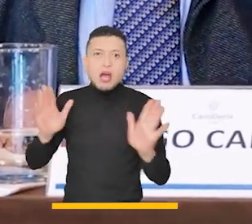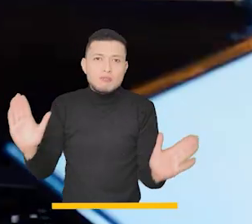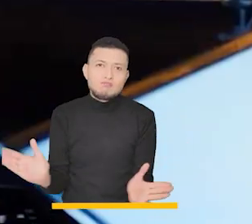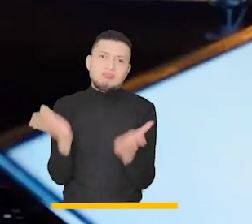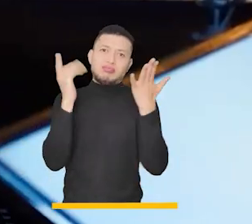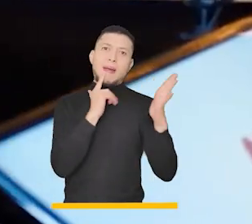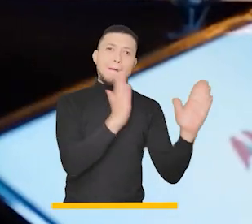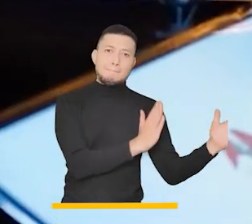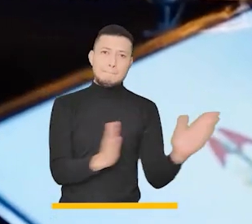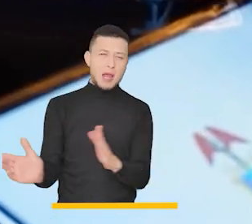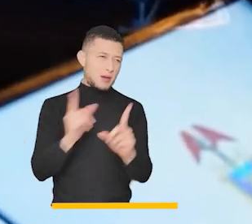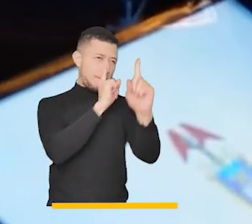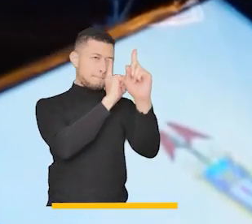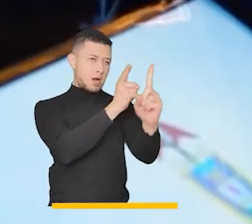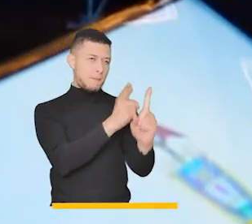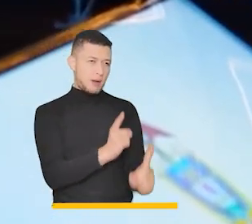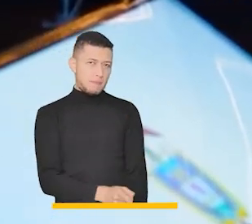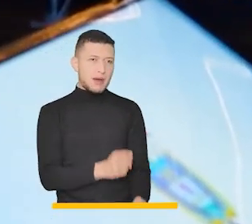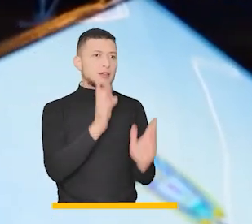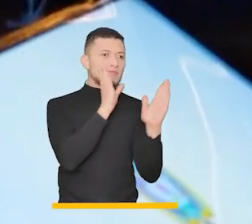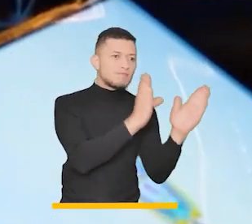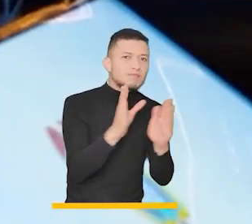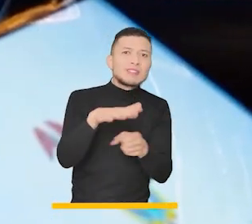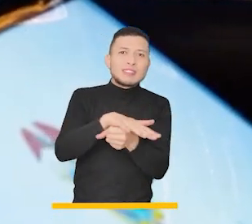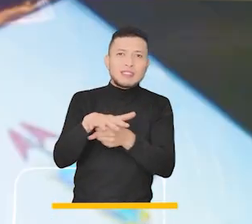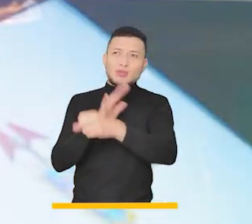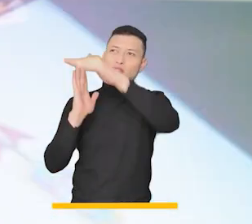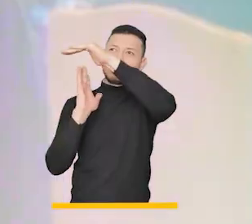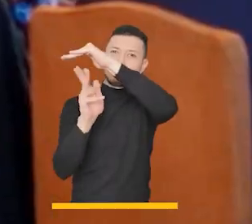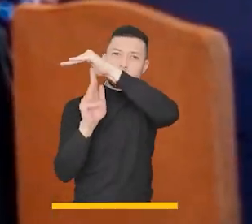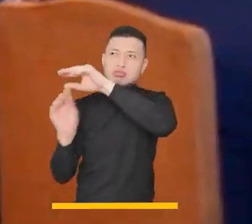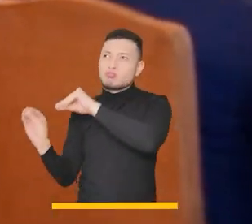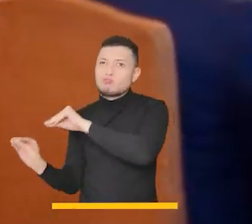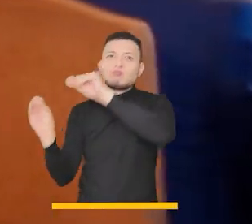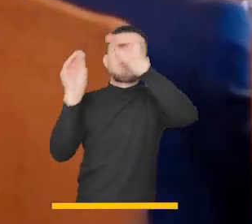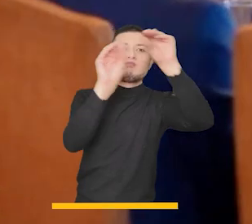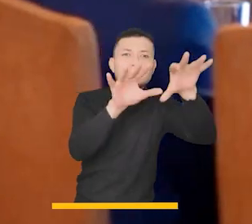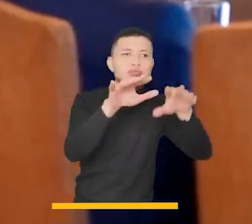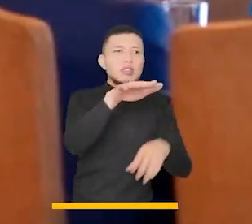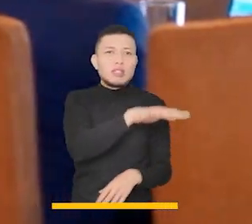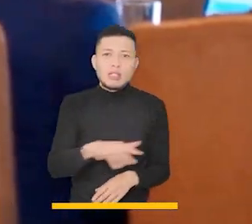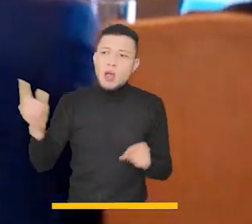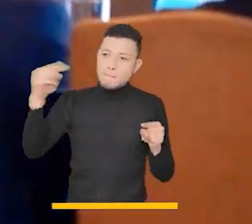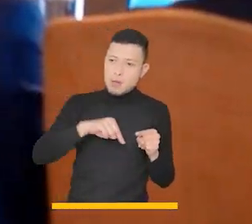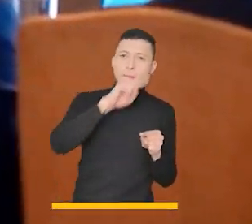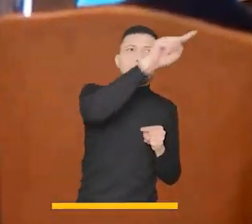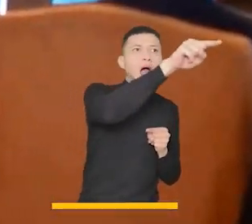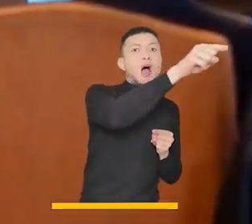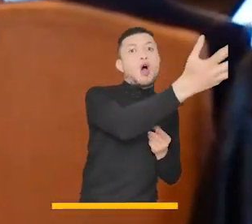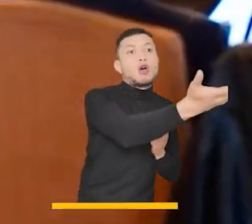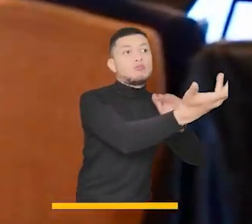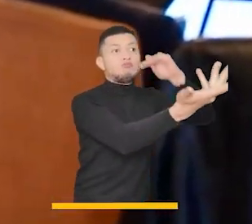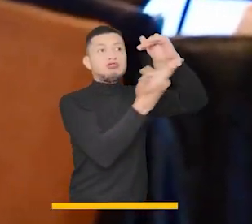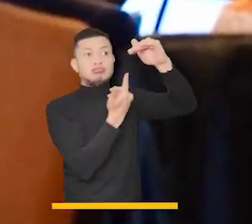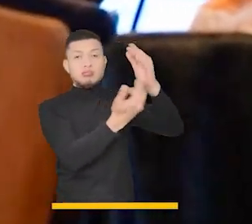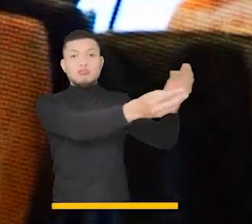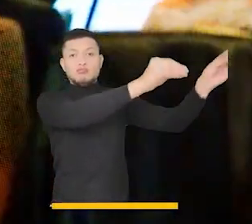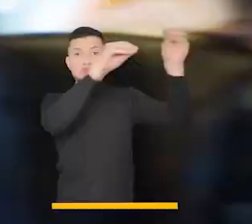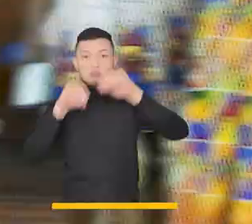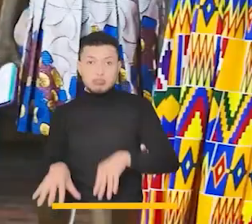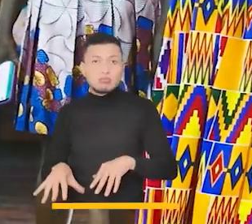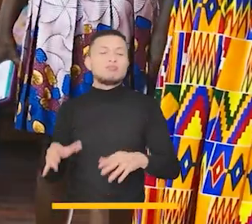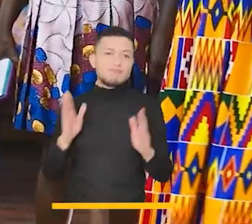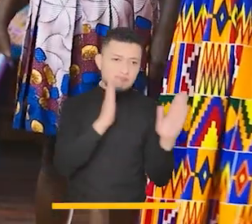articulación interna que permita generar planes efectivos para la atención del fenómeno de migración de tránsito, de destino y de